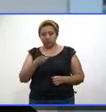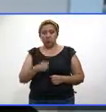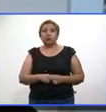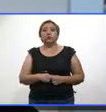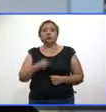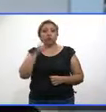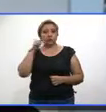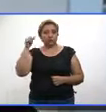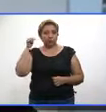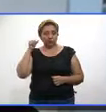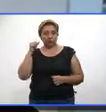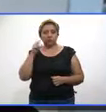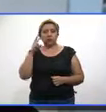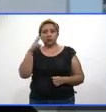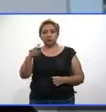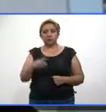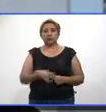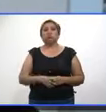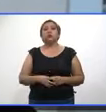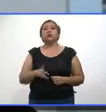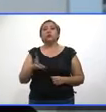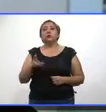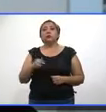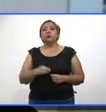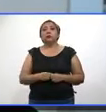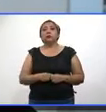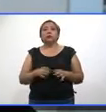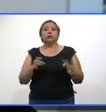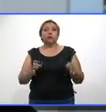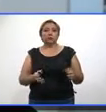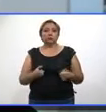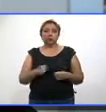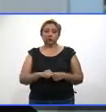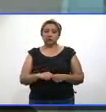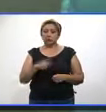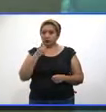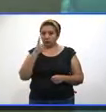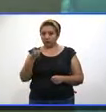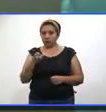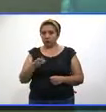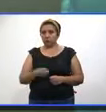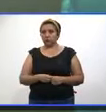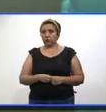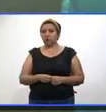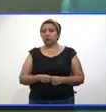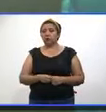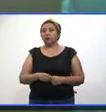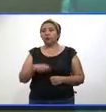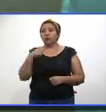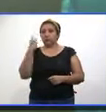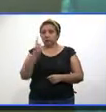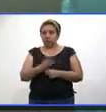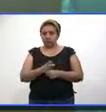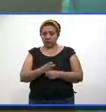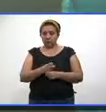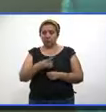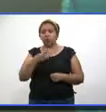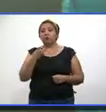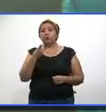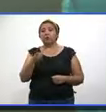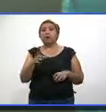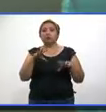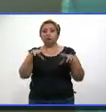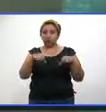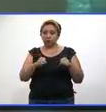ayer, primero de marzo, a menos de una semana de cometido el crimen, al segundo indiciado, el